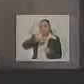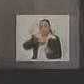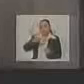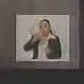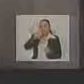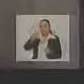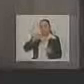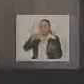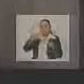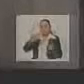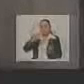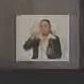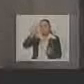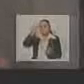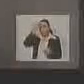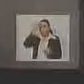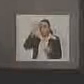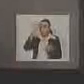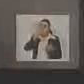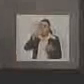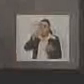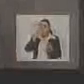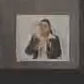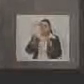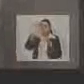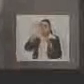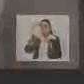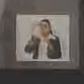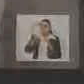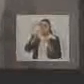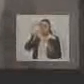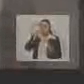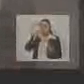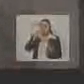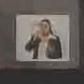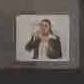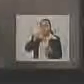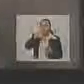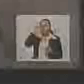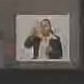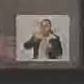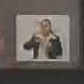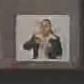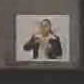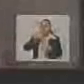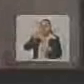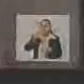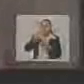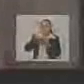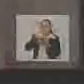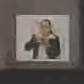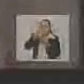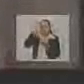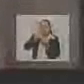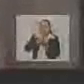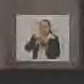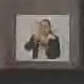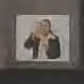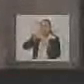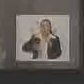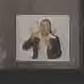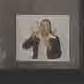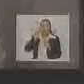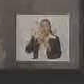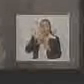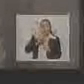que cuando resten 10 segundos de su tiempo, se les dará aviso y en caso de ser necesario, se cancelará el sonido del micrófono. El